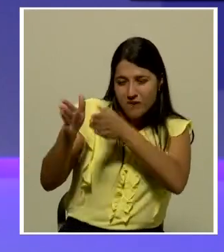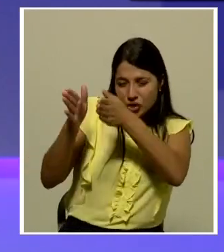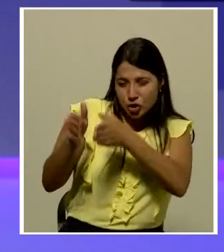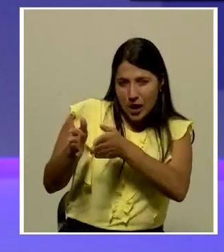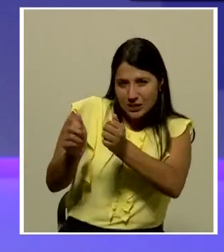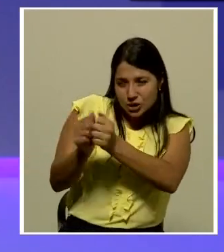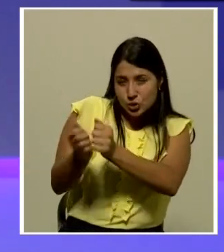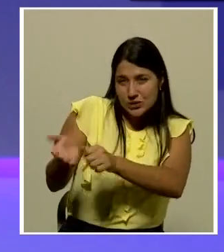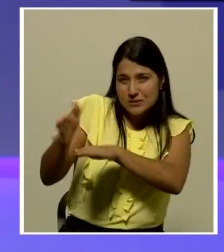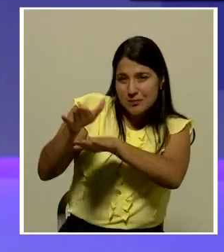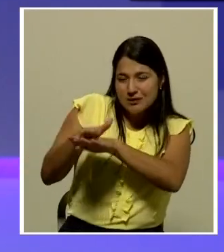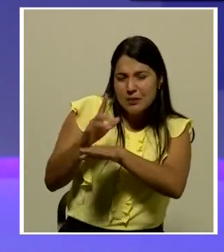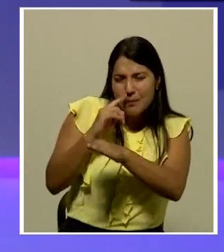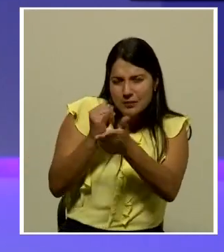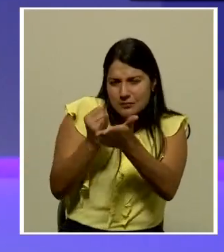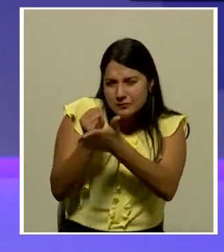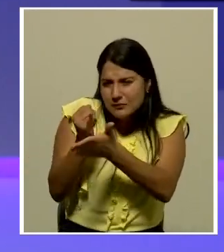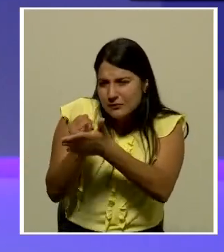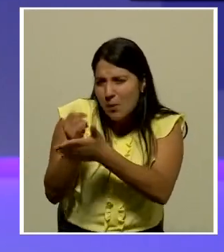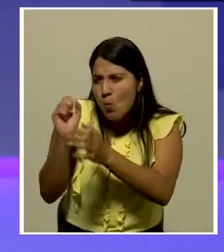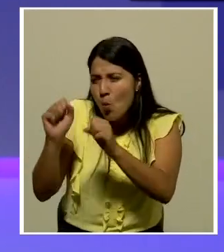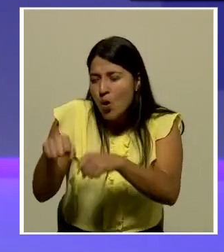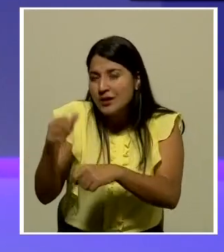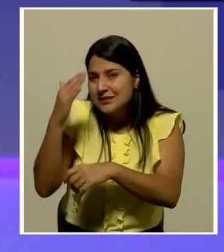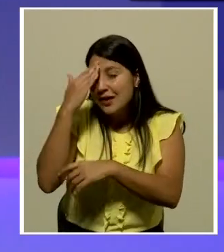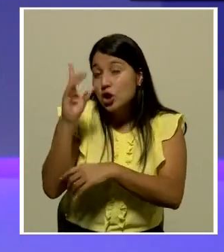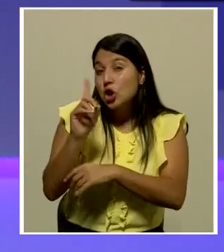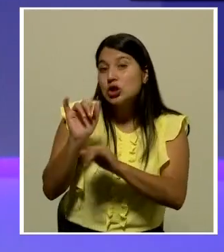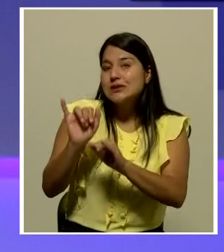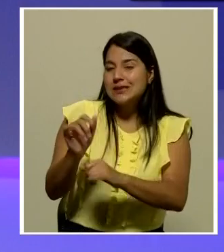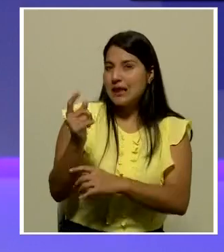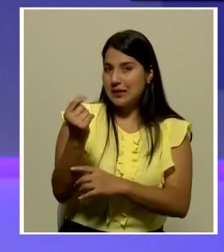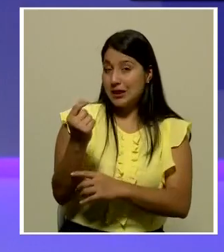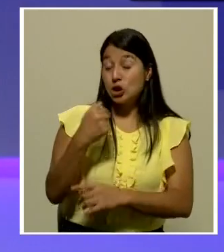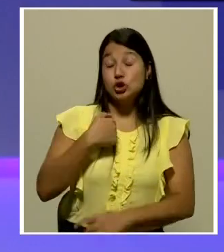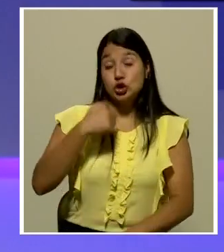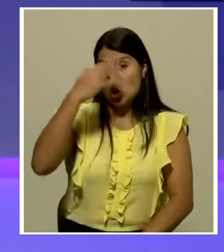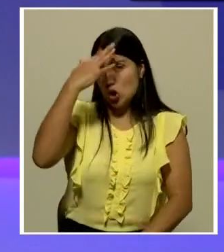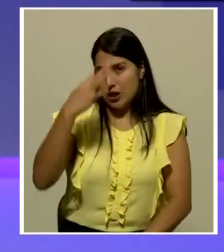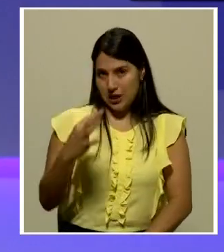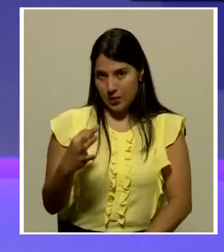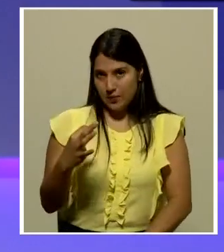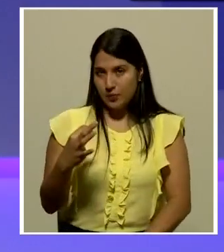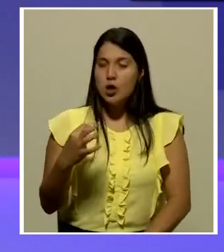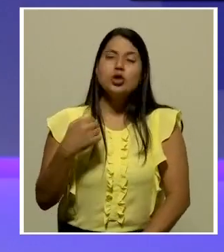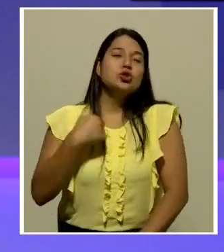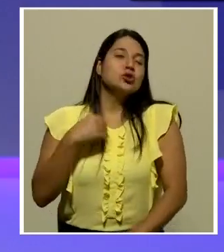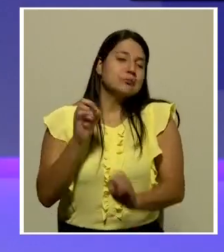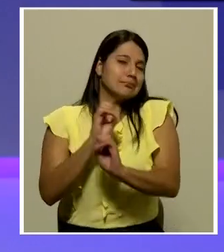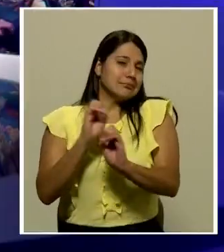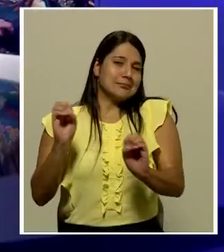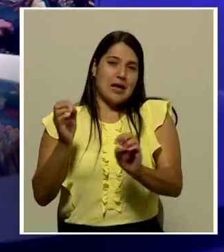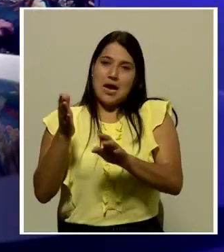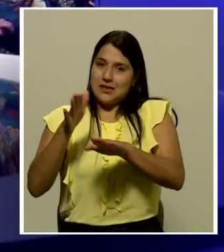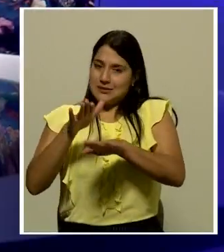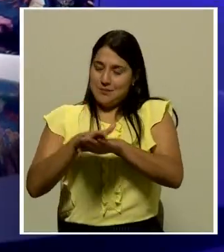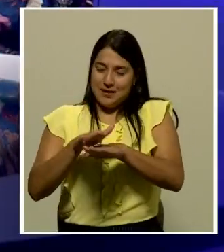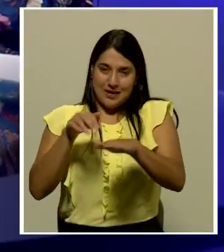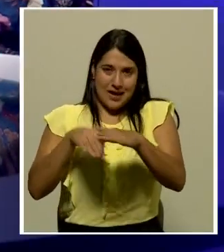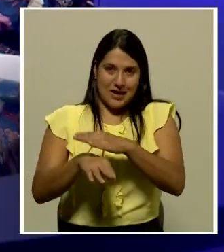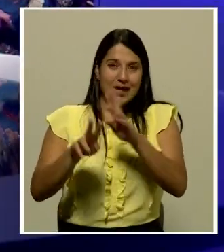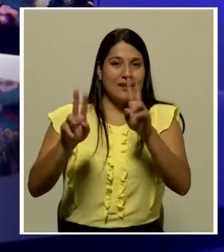muchísimos informes de ese rastreo del dinero. Yo supongo, sin ser, le repito, experta en la